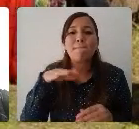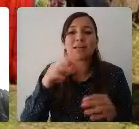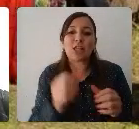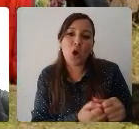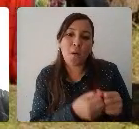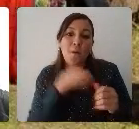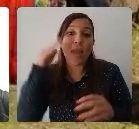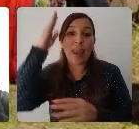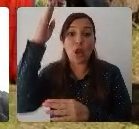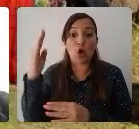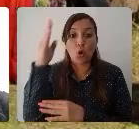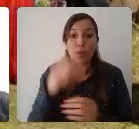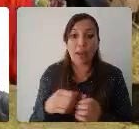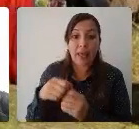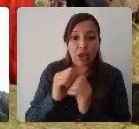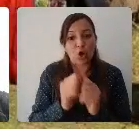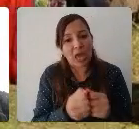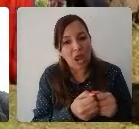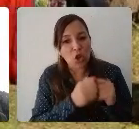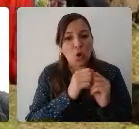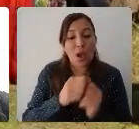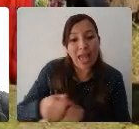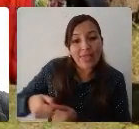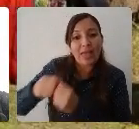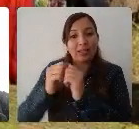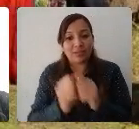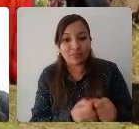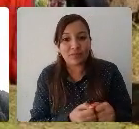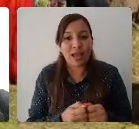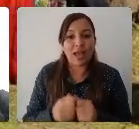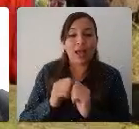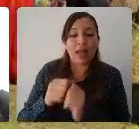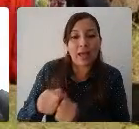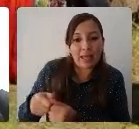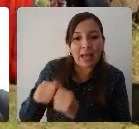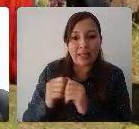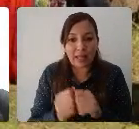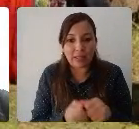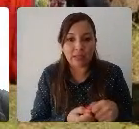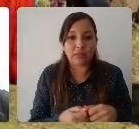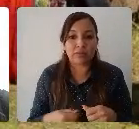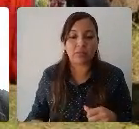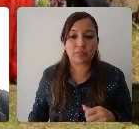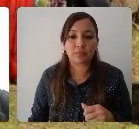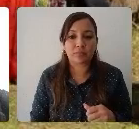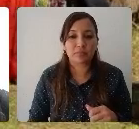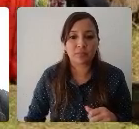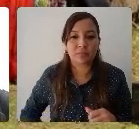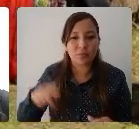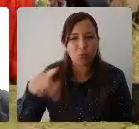veleros. Se puede practicar también kayak, actividades de aventura. Imagínense